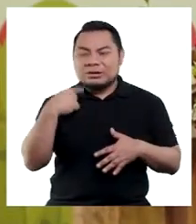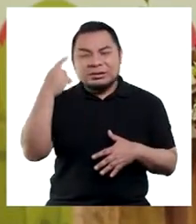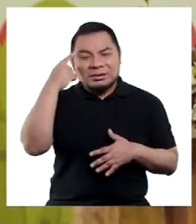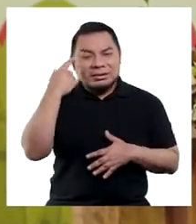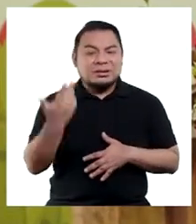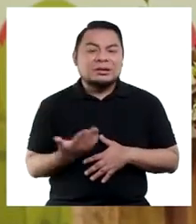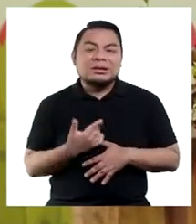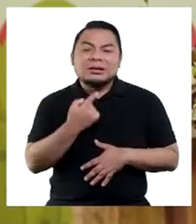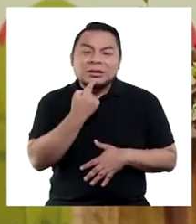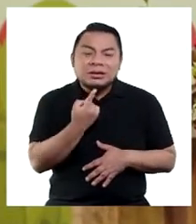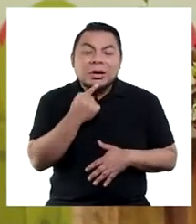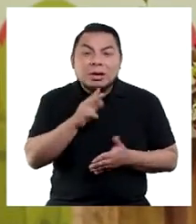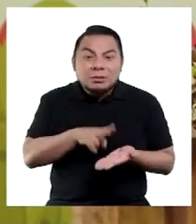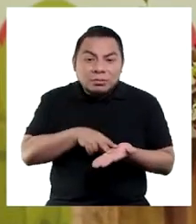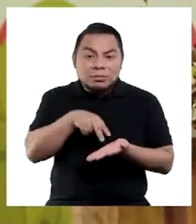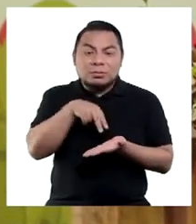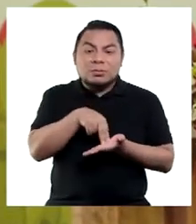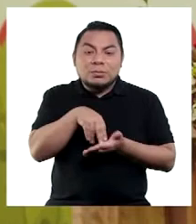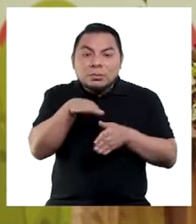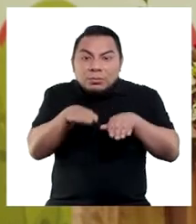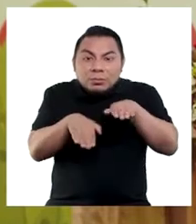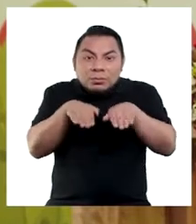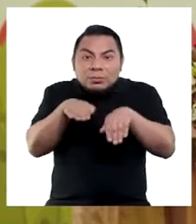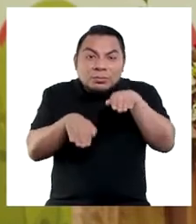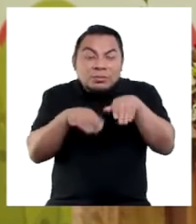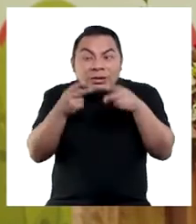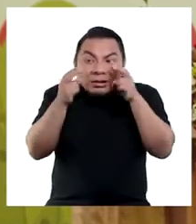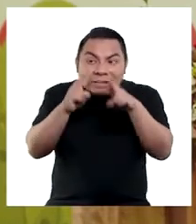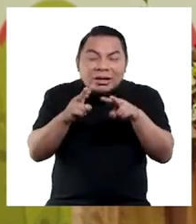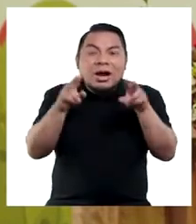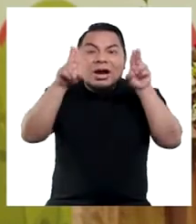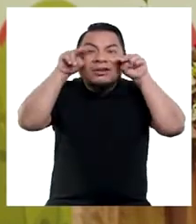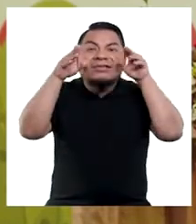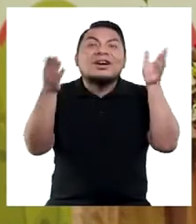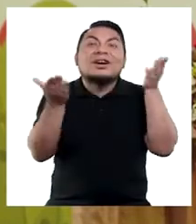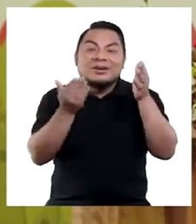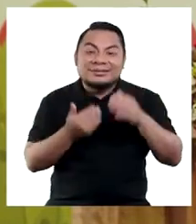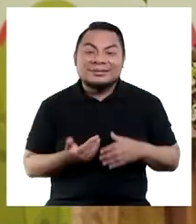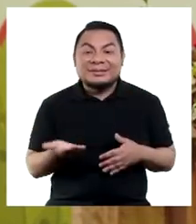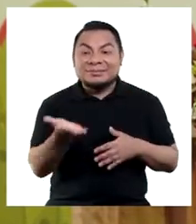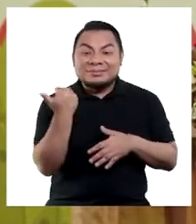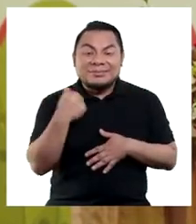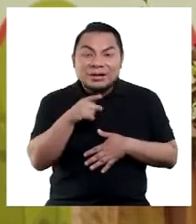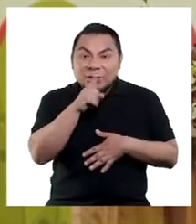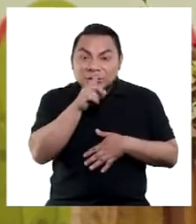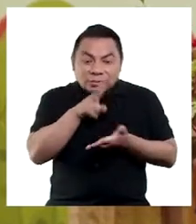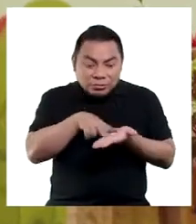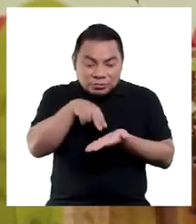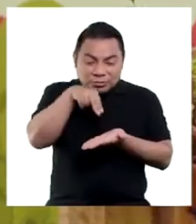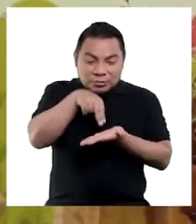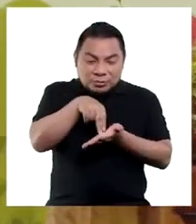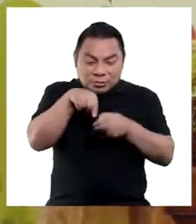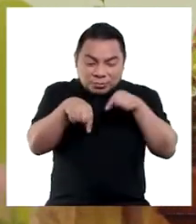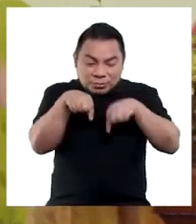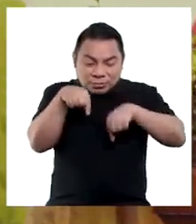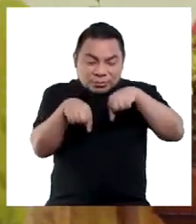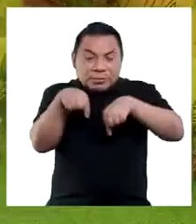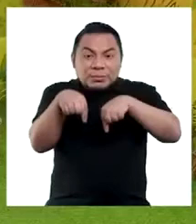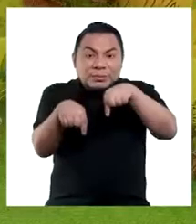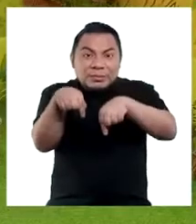caminar en puntas de pies para ver dónde estaba el conejo vamos todos a caminar en punta de